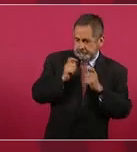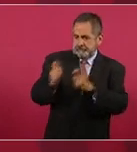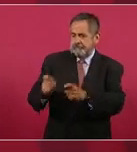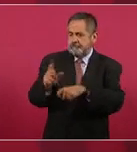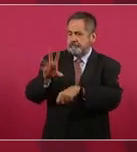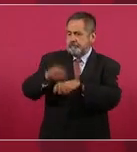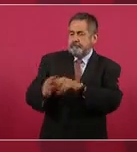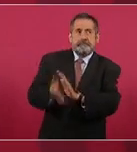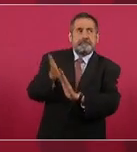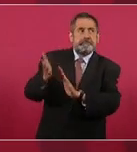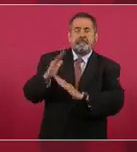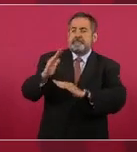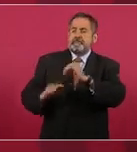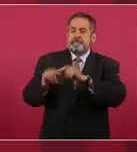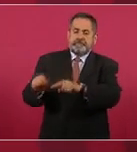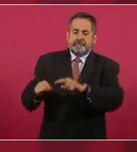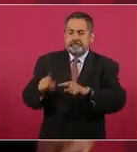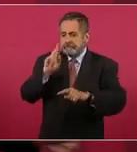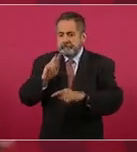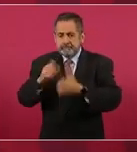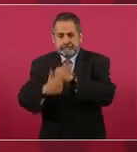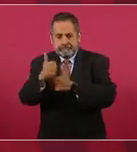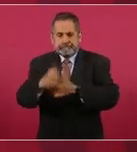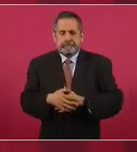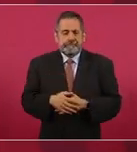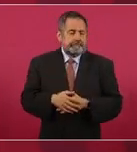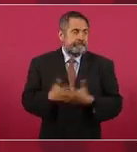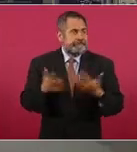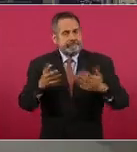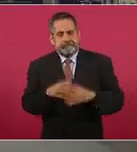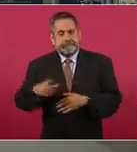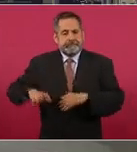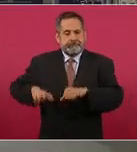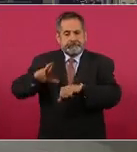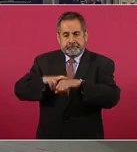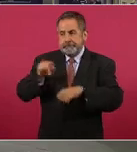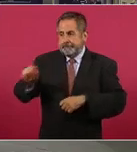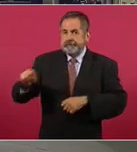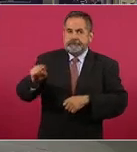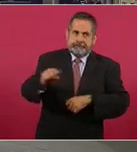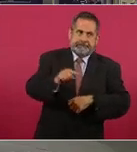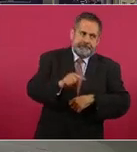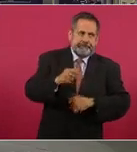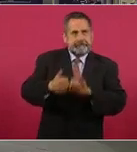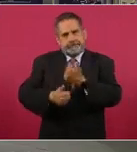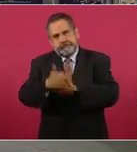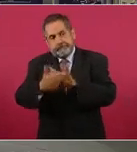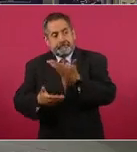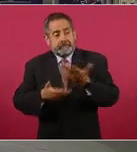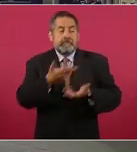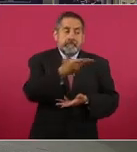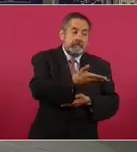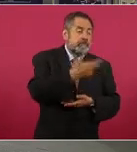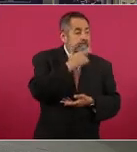condiciones. Y ahí van los gobernadores, todos, a ofrecer.